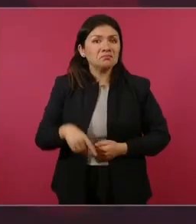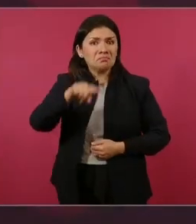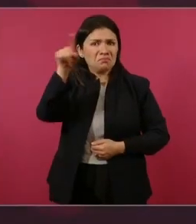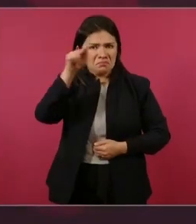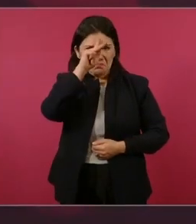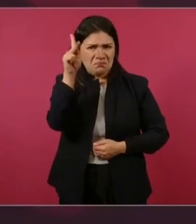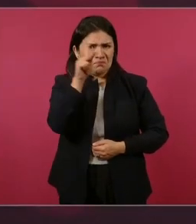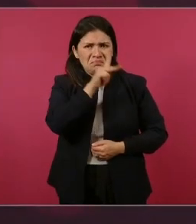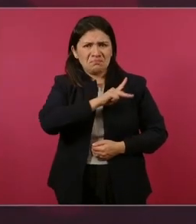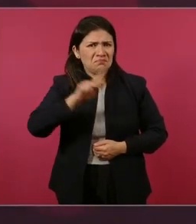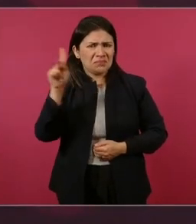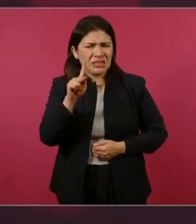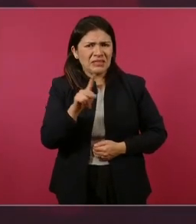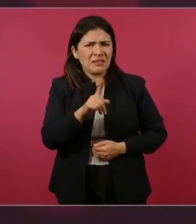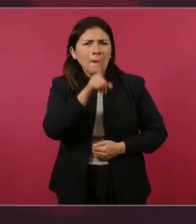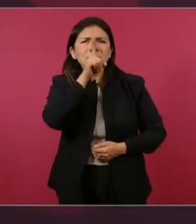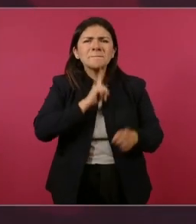calumniador